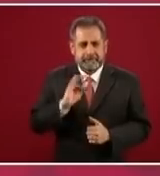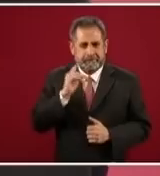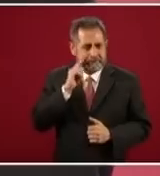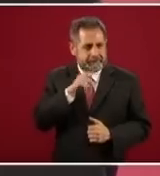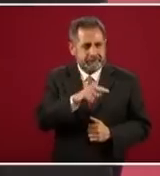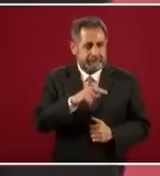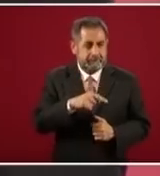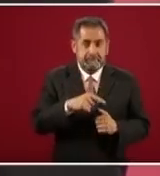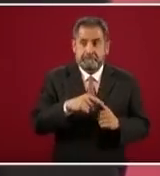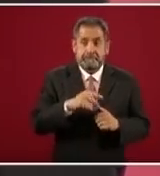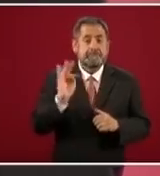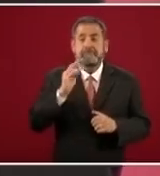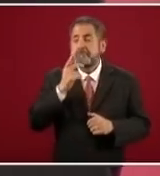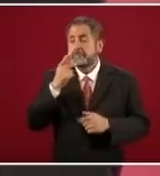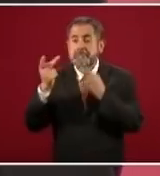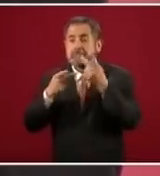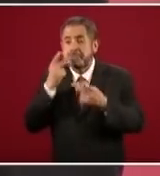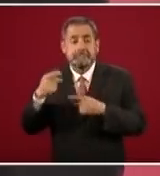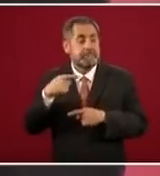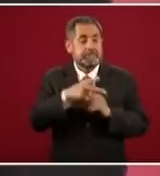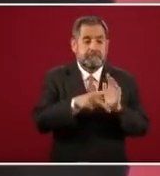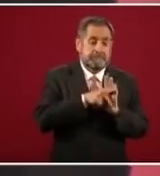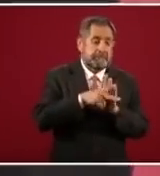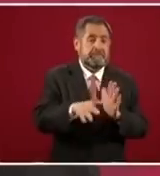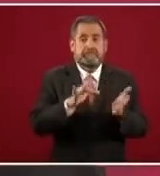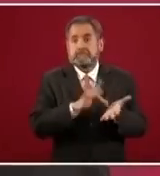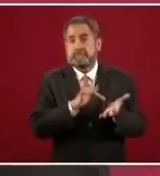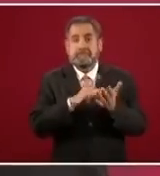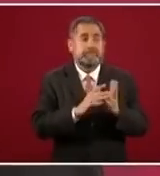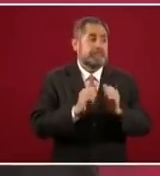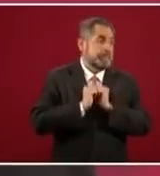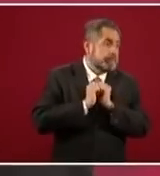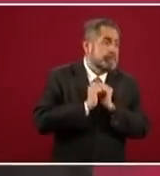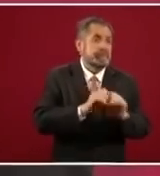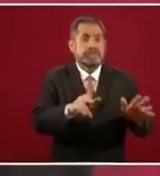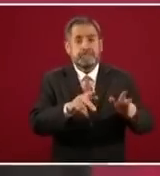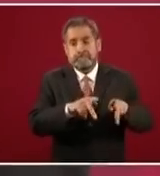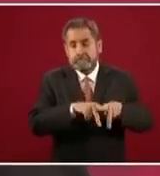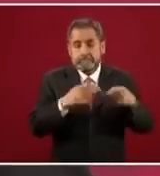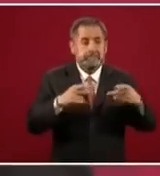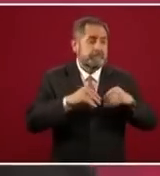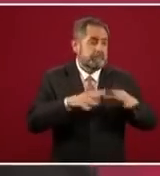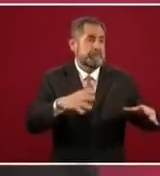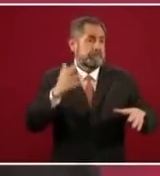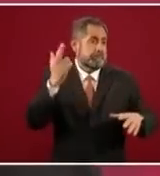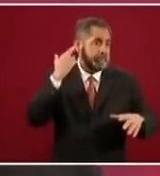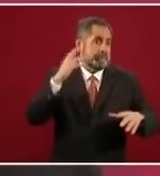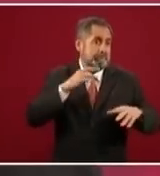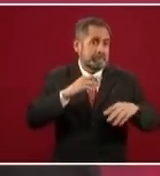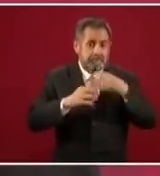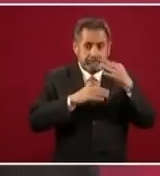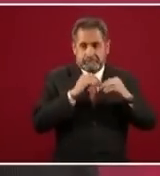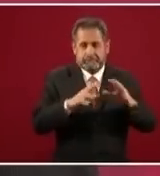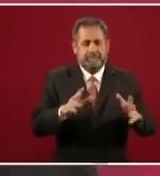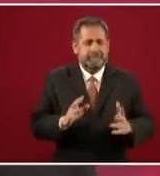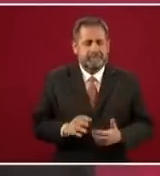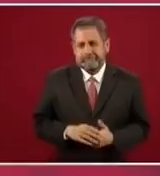los artículos, las notas en los periódicos, la radio, o